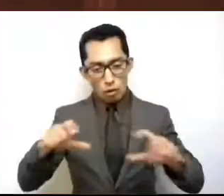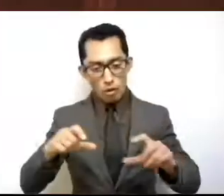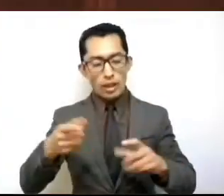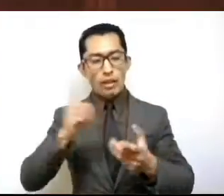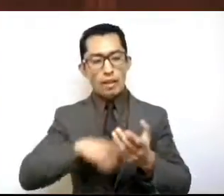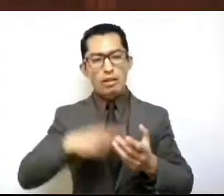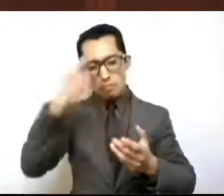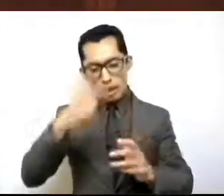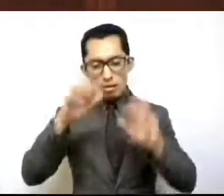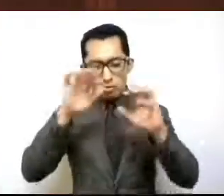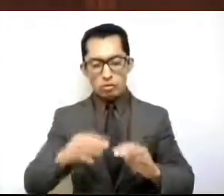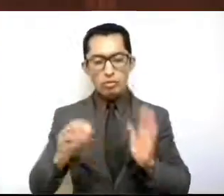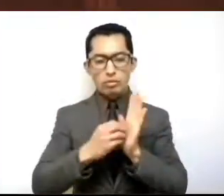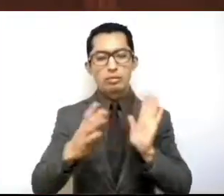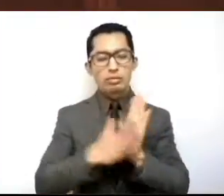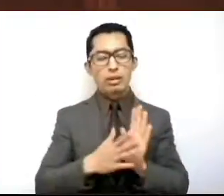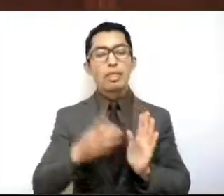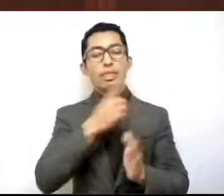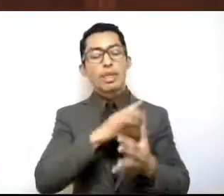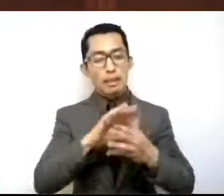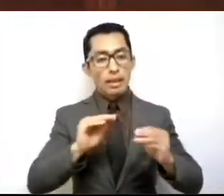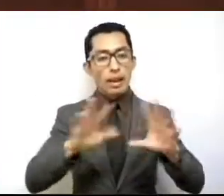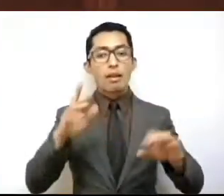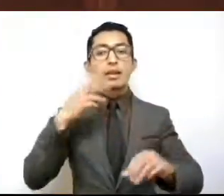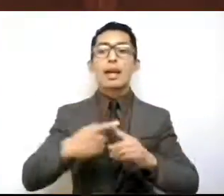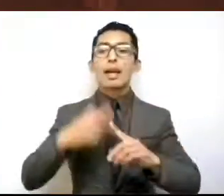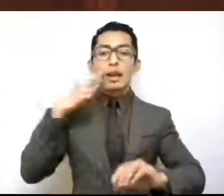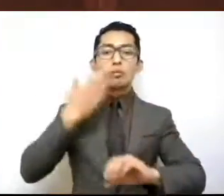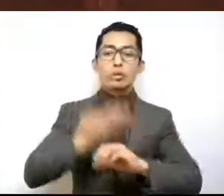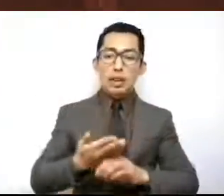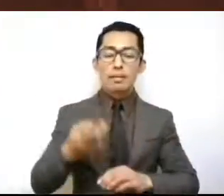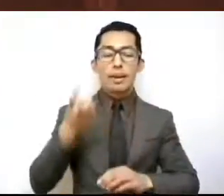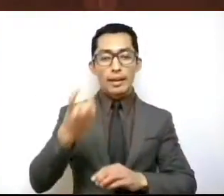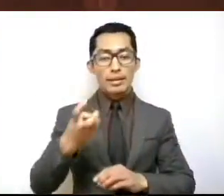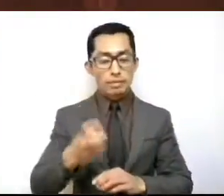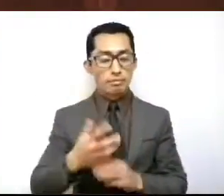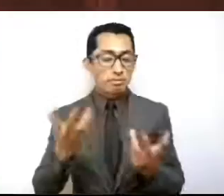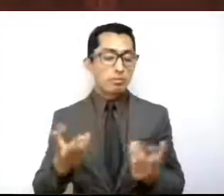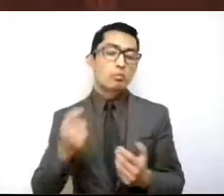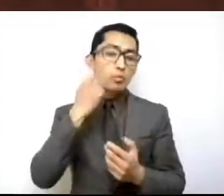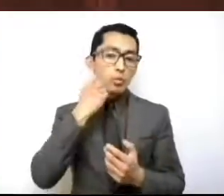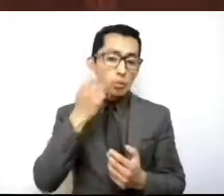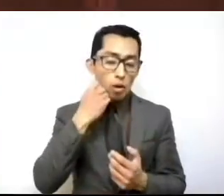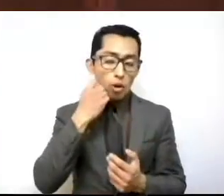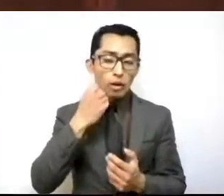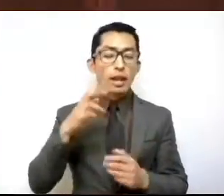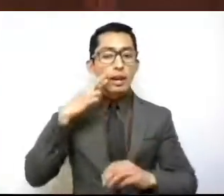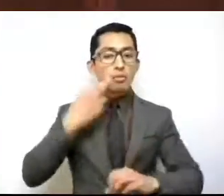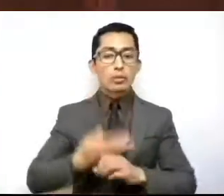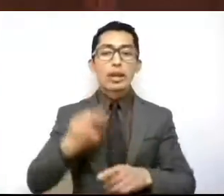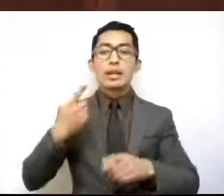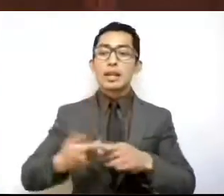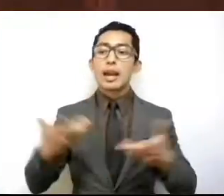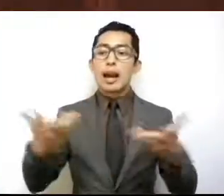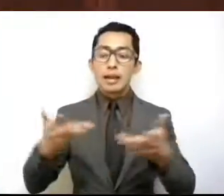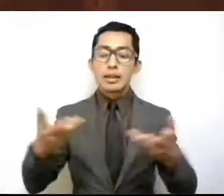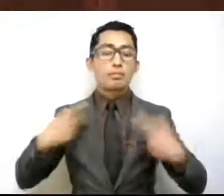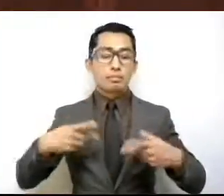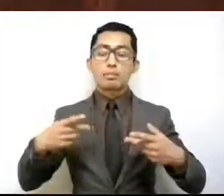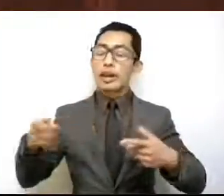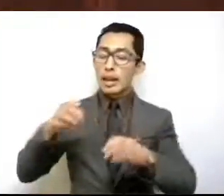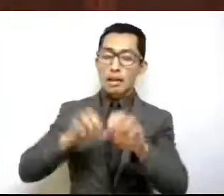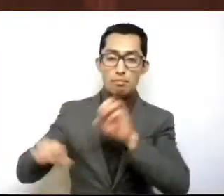redacción contemple la responsabilidad penal autónoma, de tal forma que independientemente de la responsabilidad en que incurran las personas